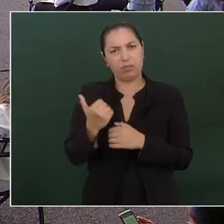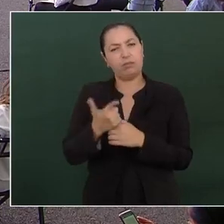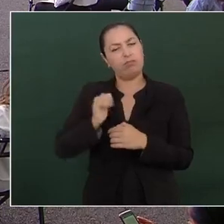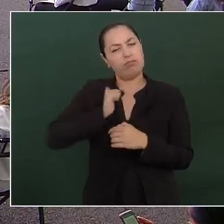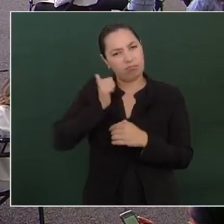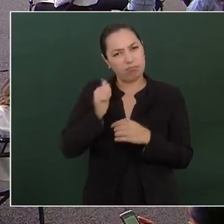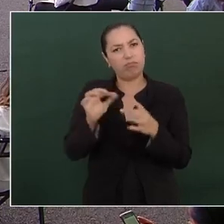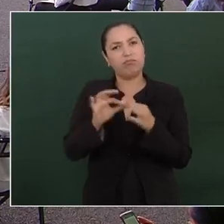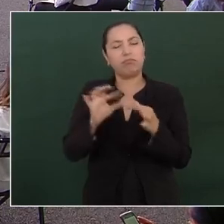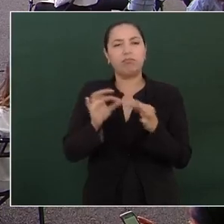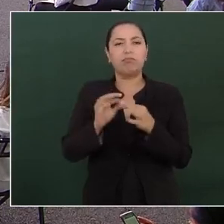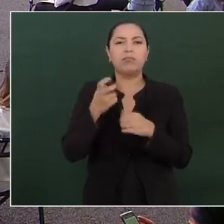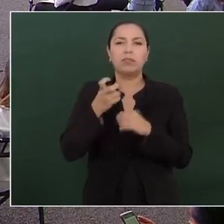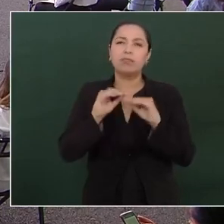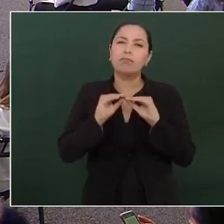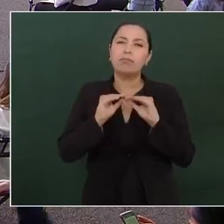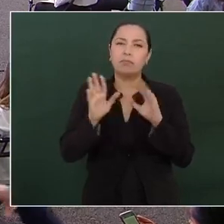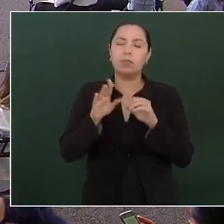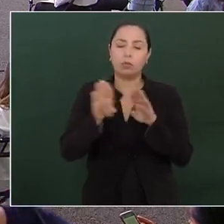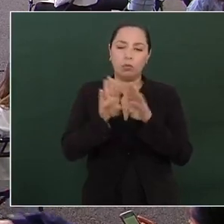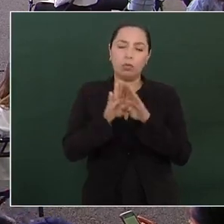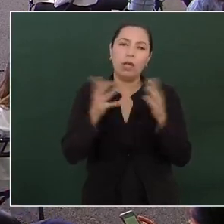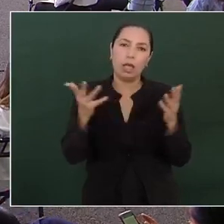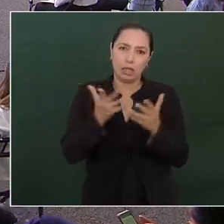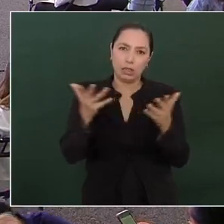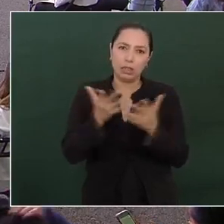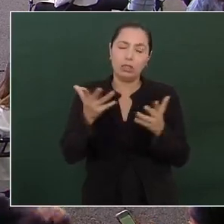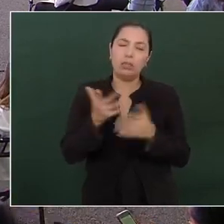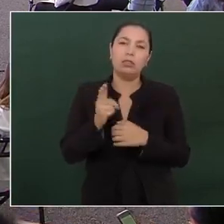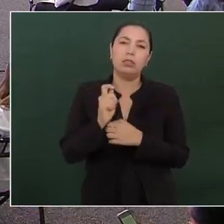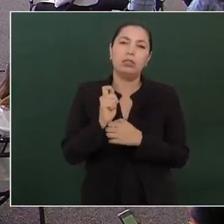se explique lo que hacía